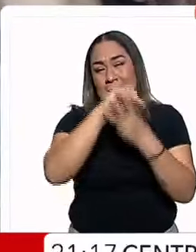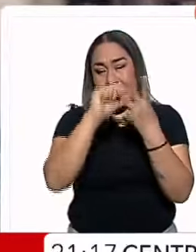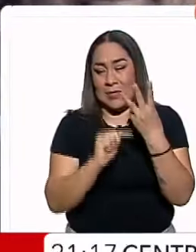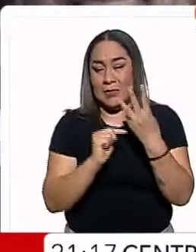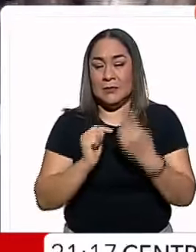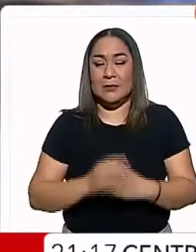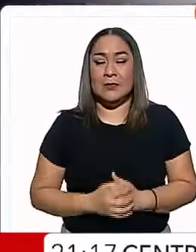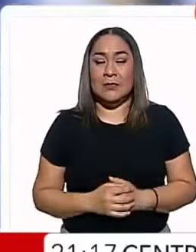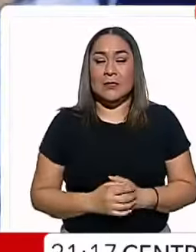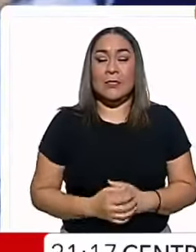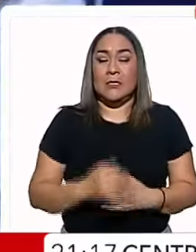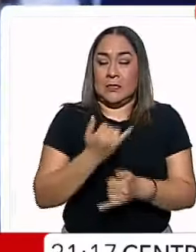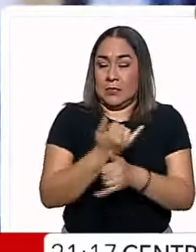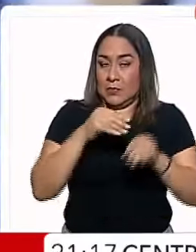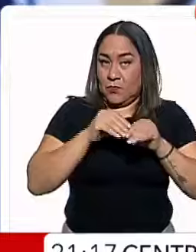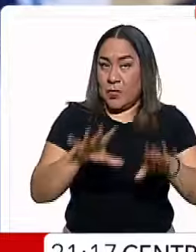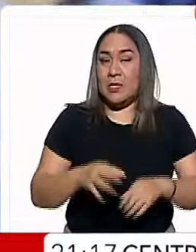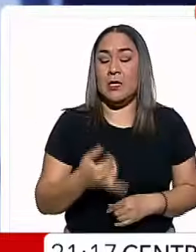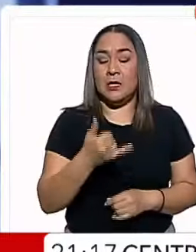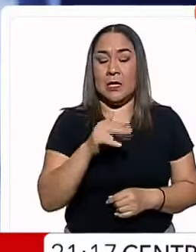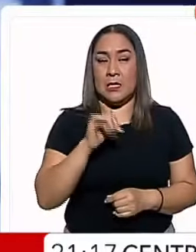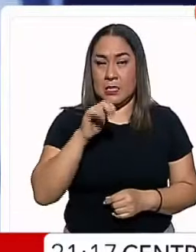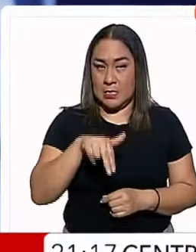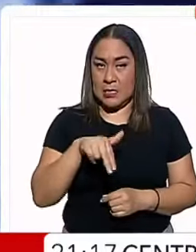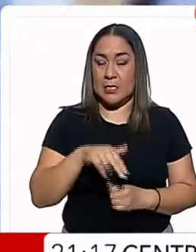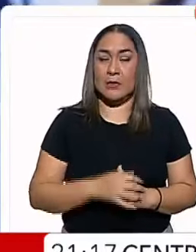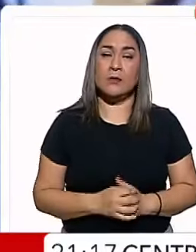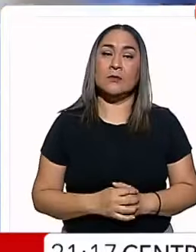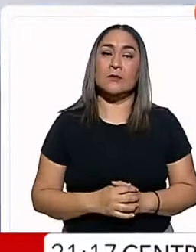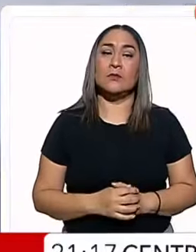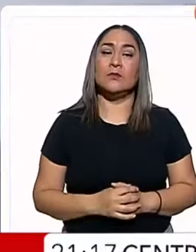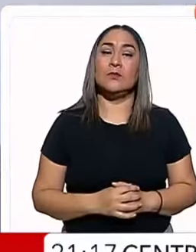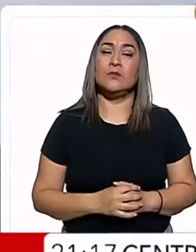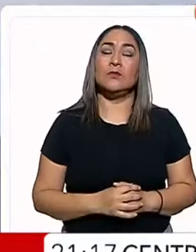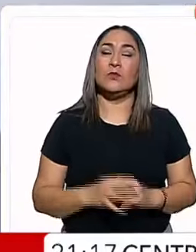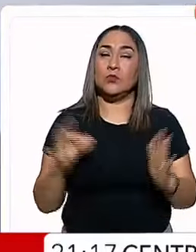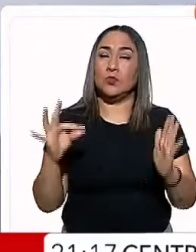Con información de Yanin Ruiz, punto de referencia.